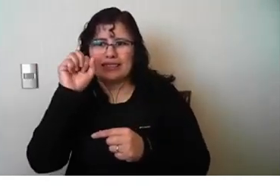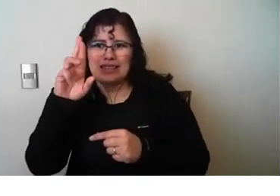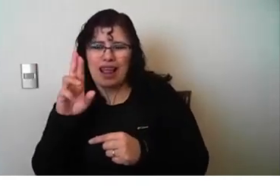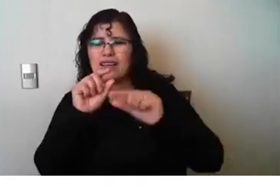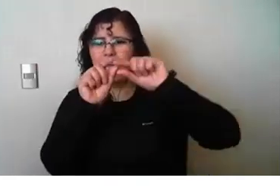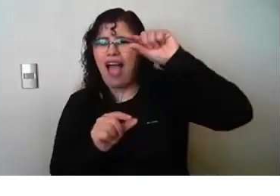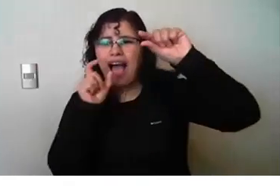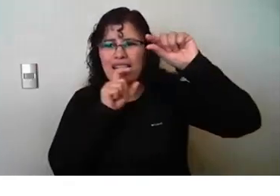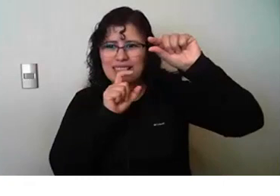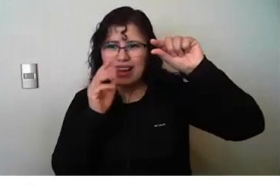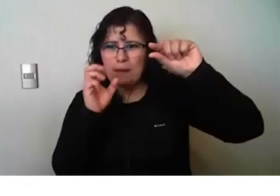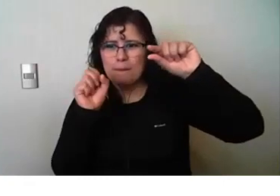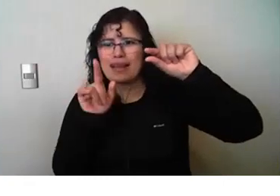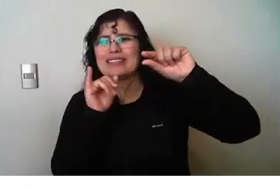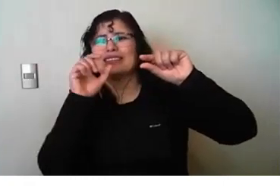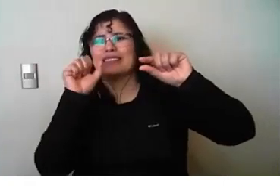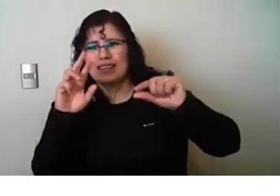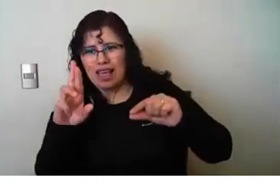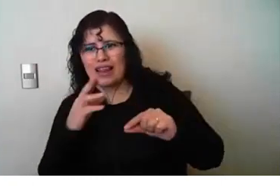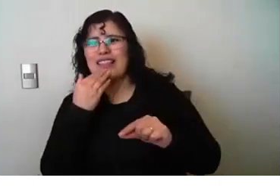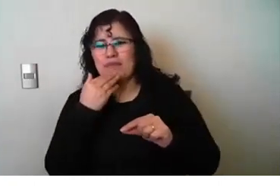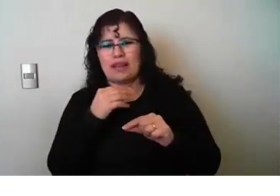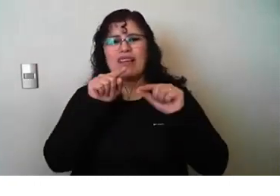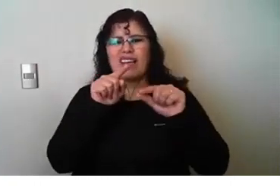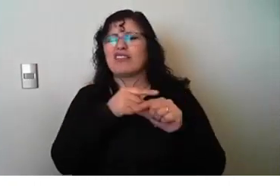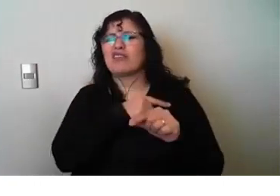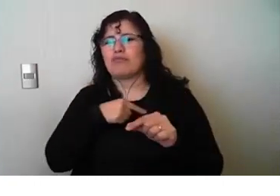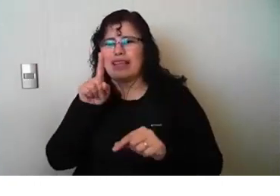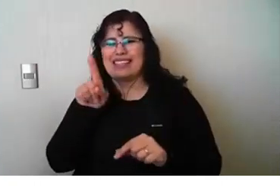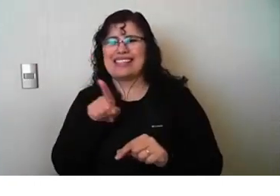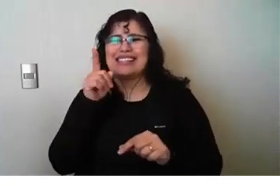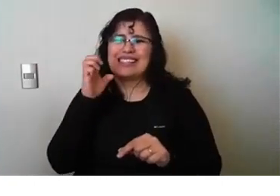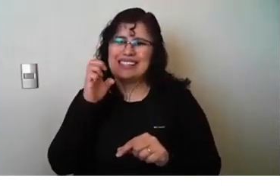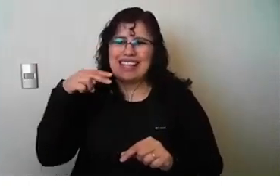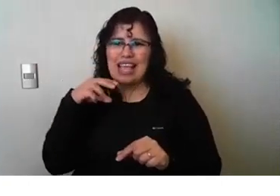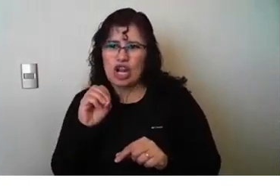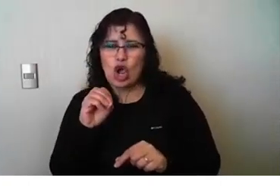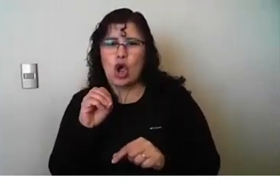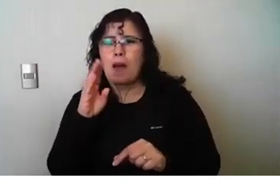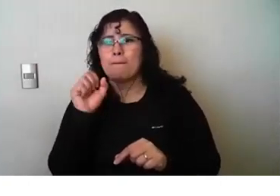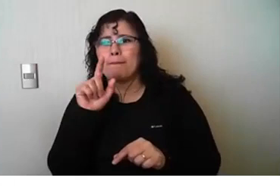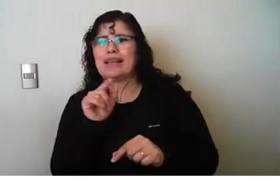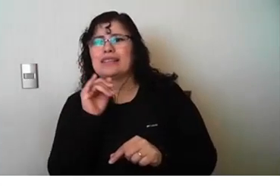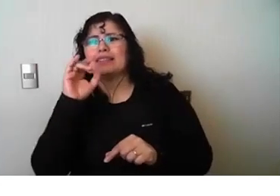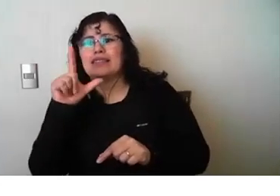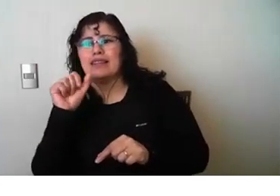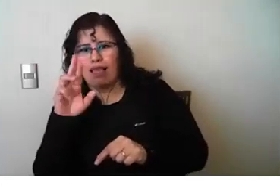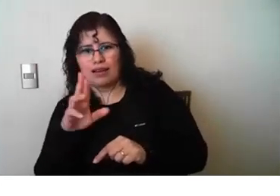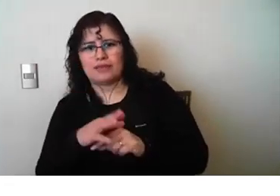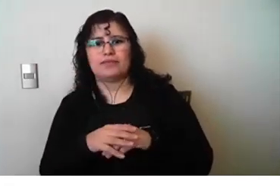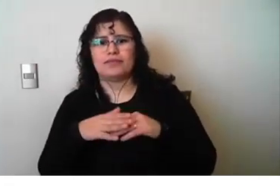seno lo denominaron seno basilar. Y finalmente, si se fijan, todo está drenando, ya